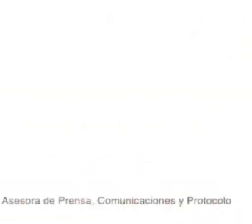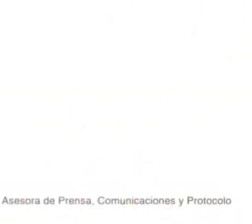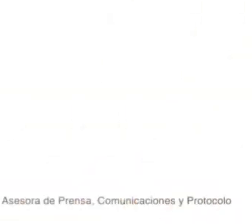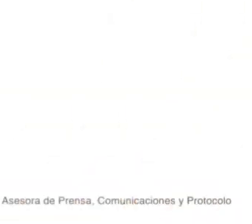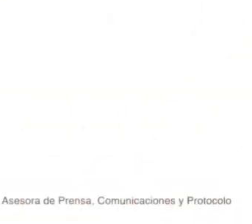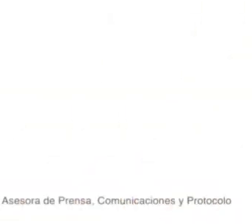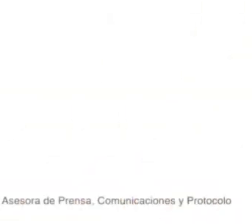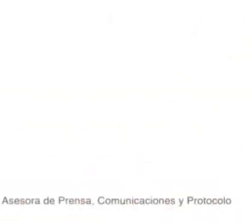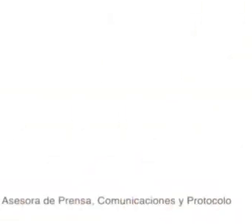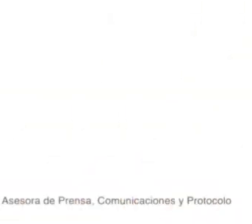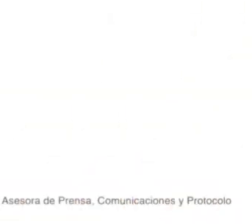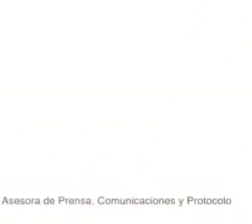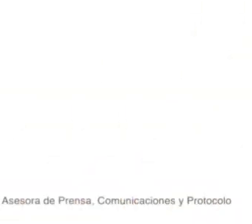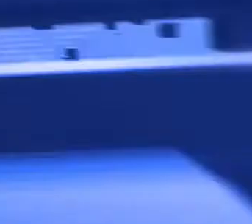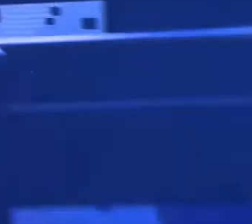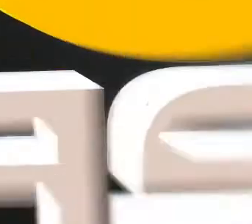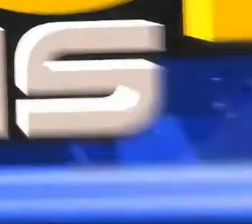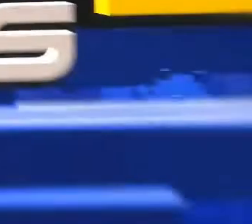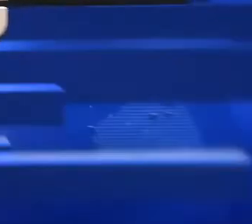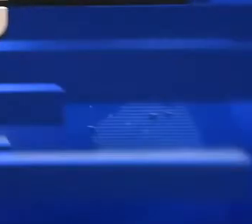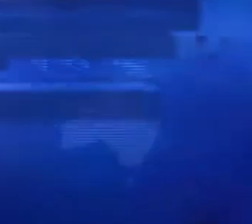formal. Alcaldía de Barranca Bermeja.